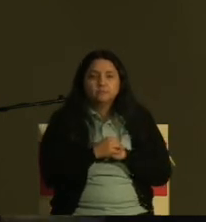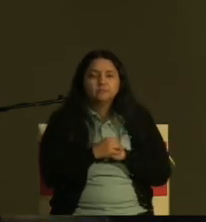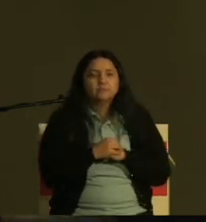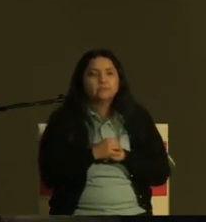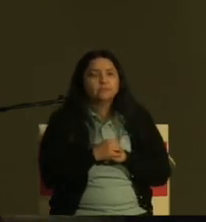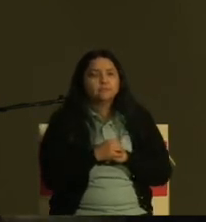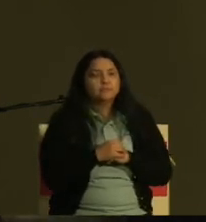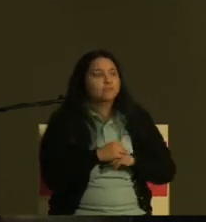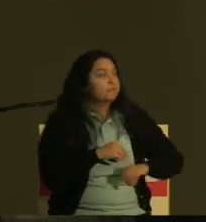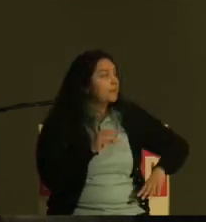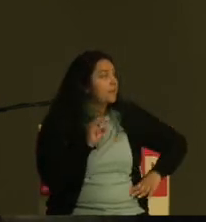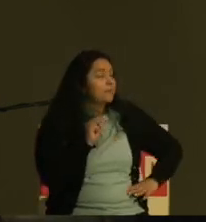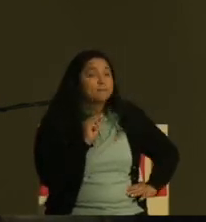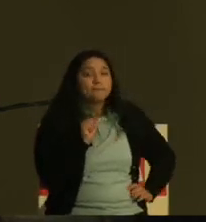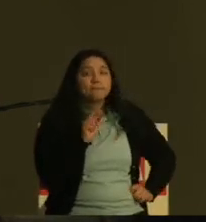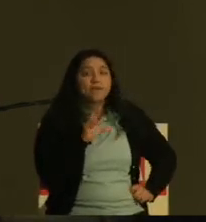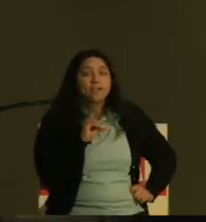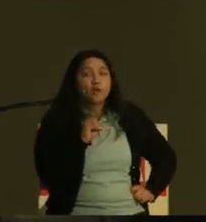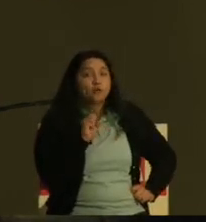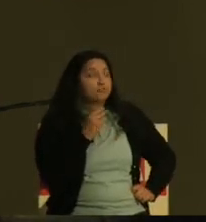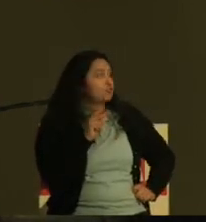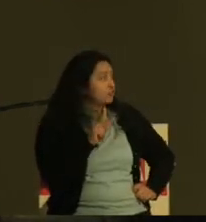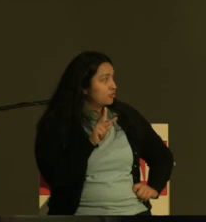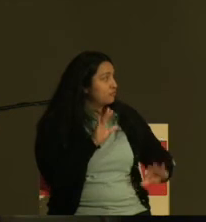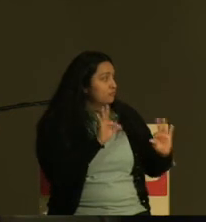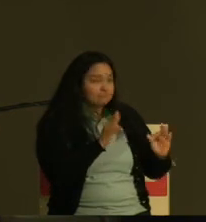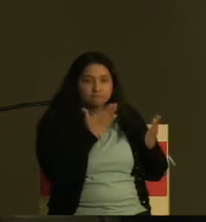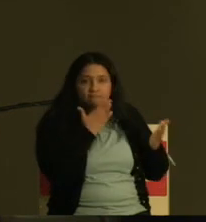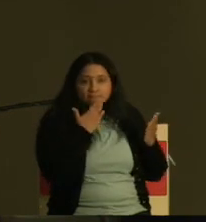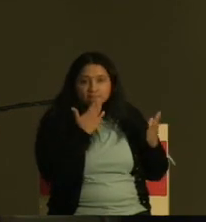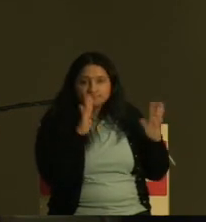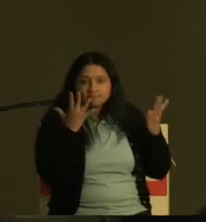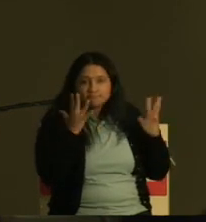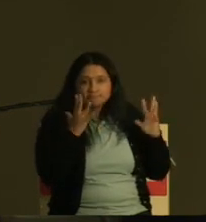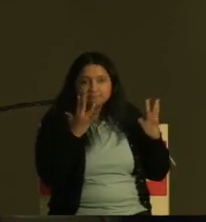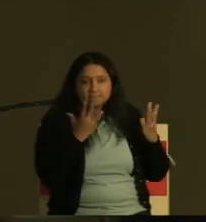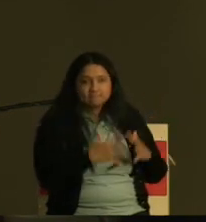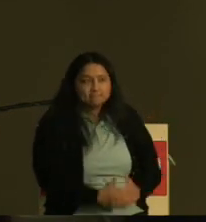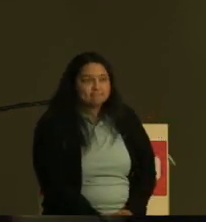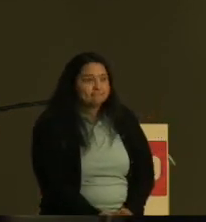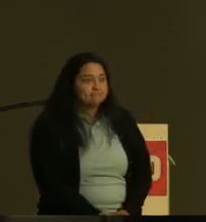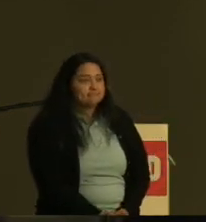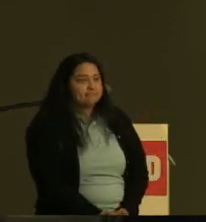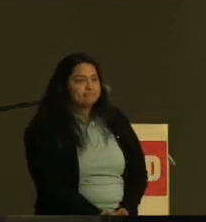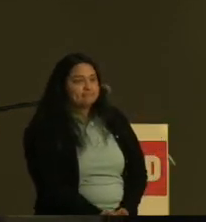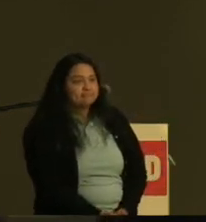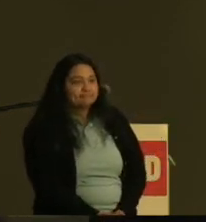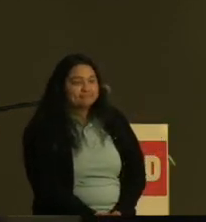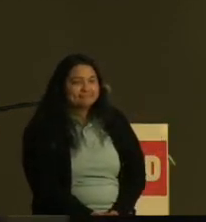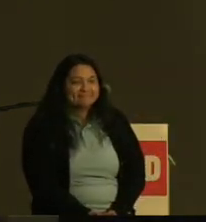Mario Schuck, muchísimas gracias. No, sí, muchas gracias.